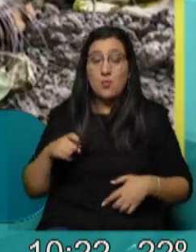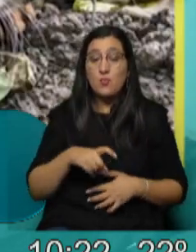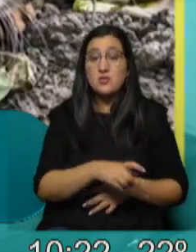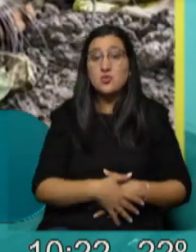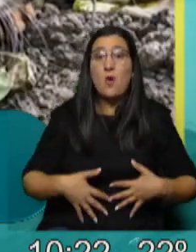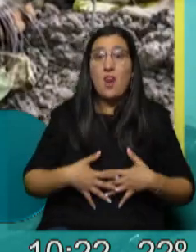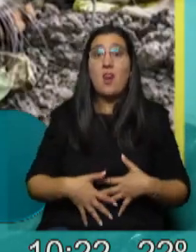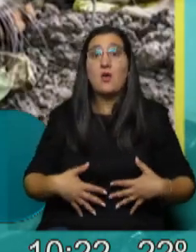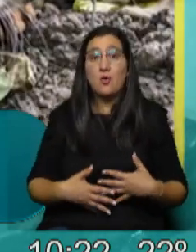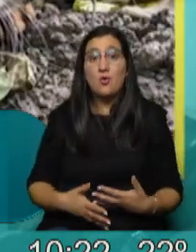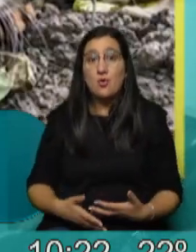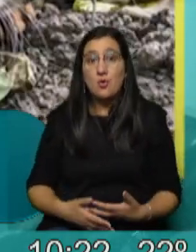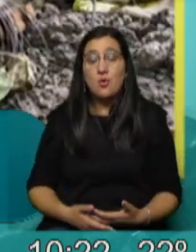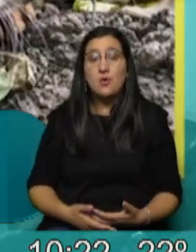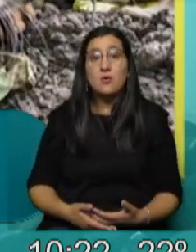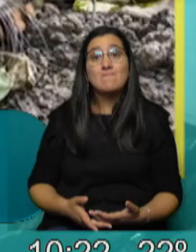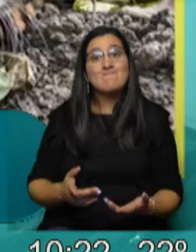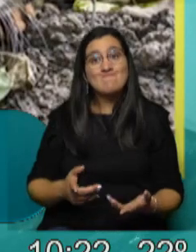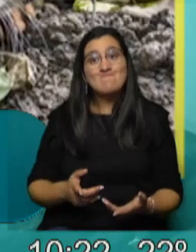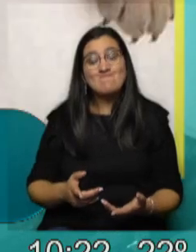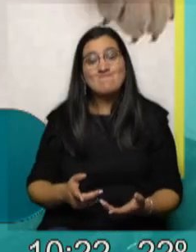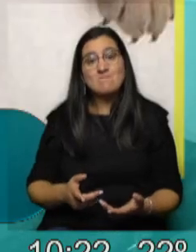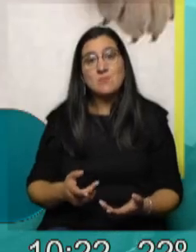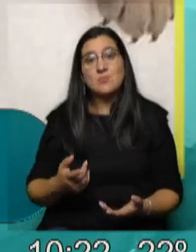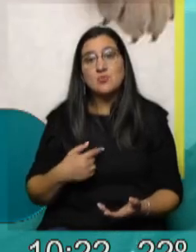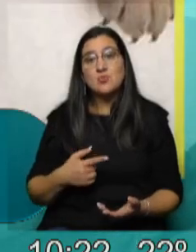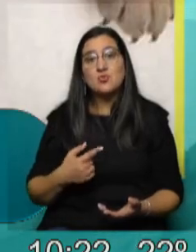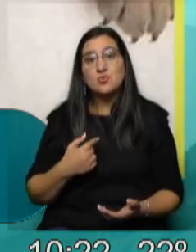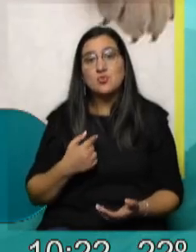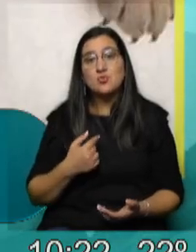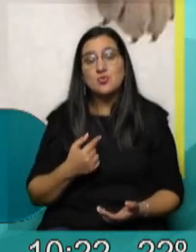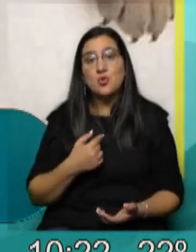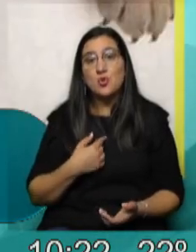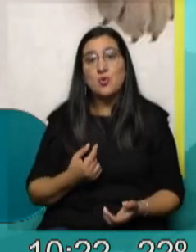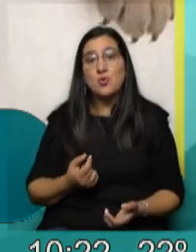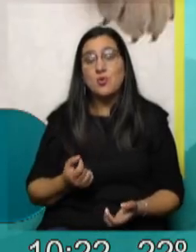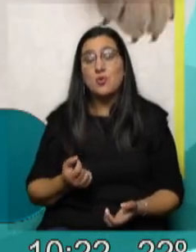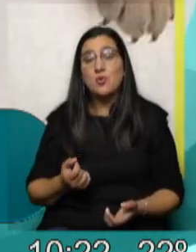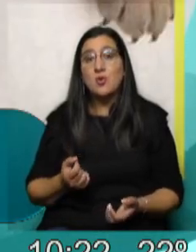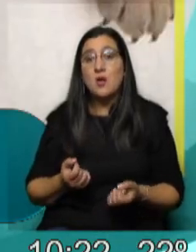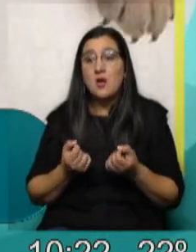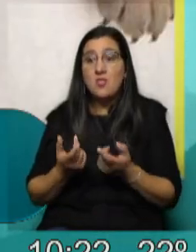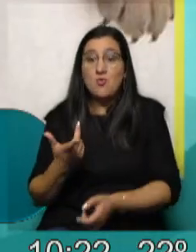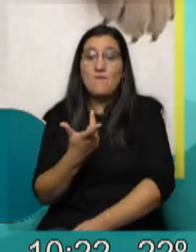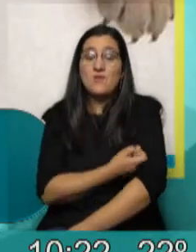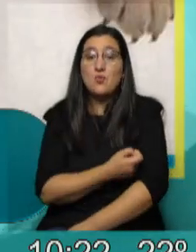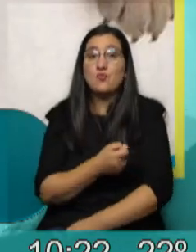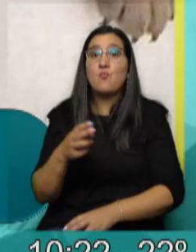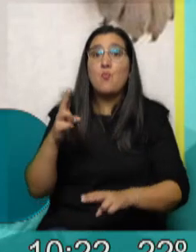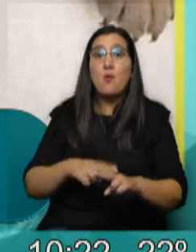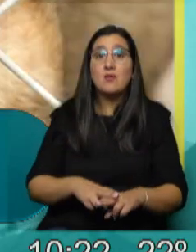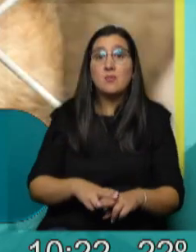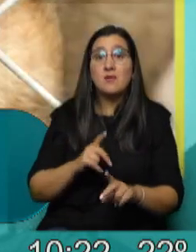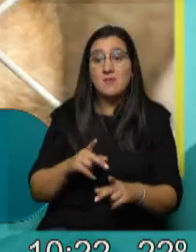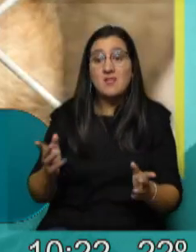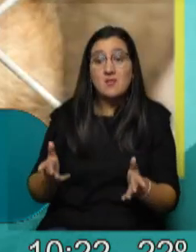está presente y está de forma viva, y yo estoy exigiendo, y las defensas van a ir para ahí, pero a su vez le di un virus muerto para que también